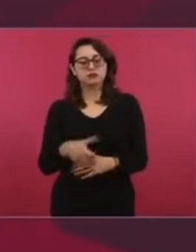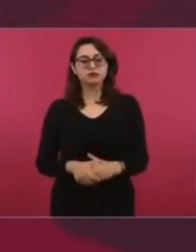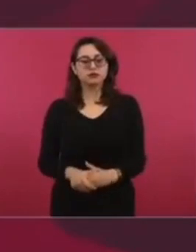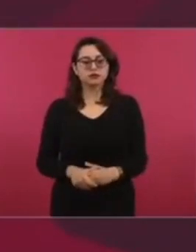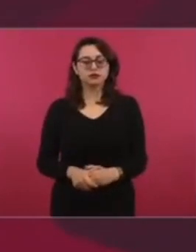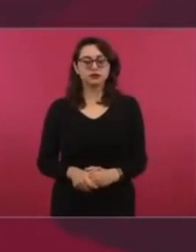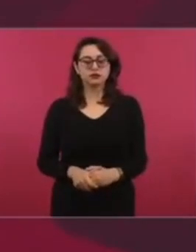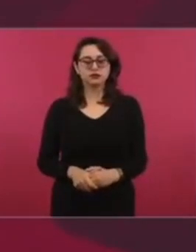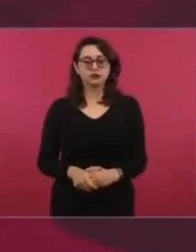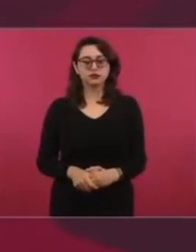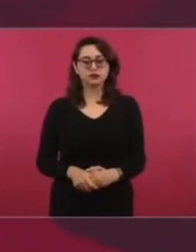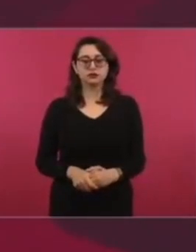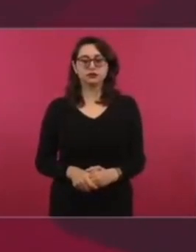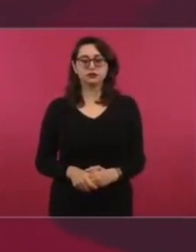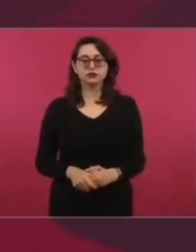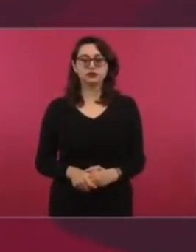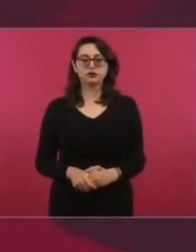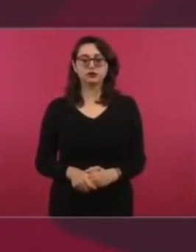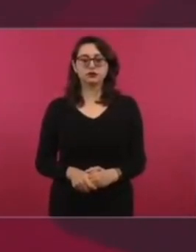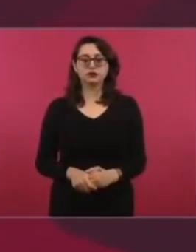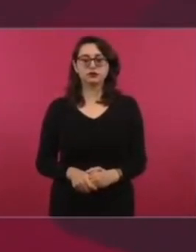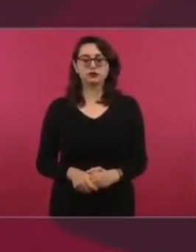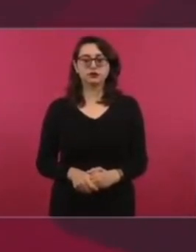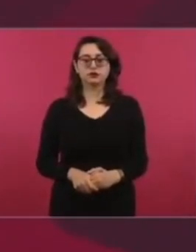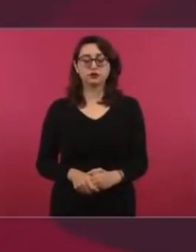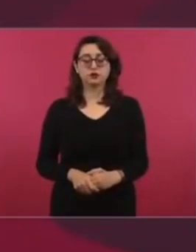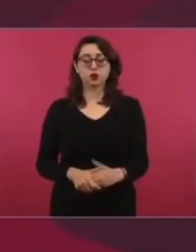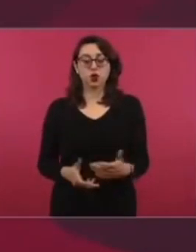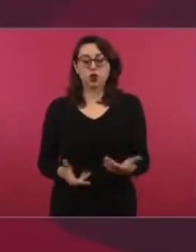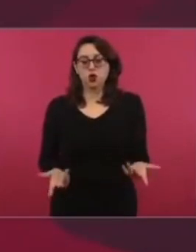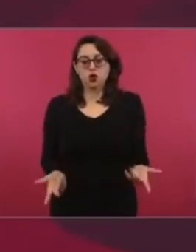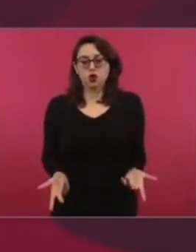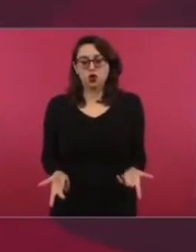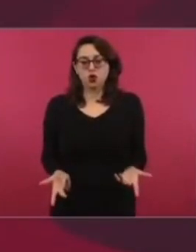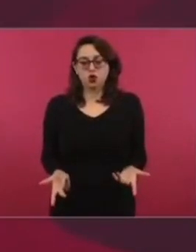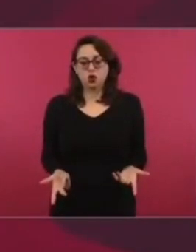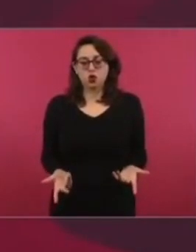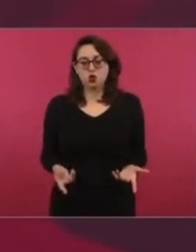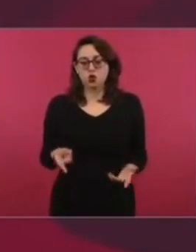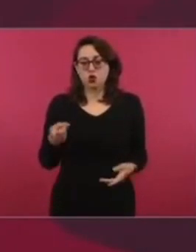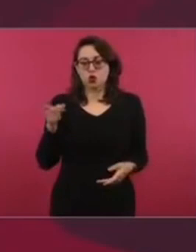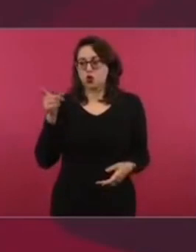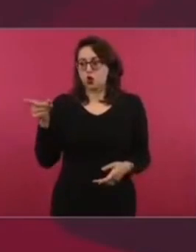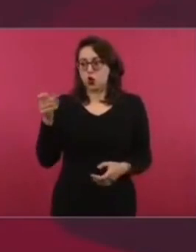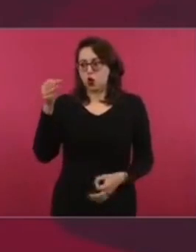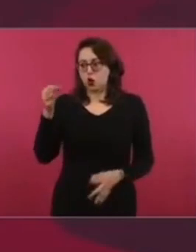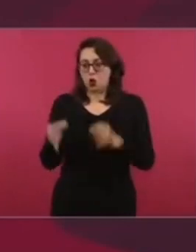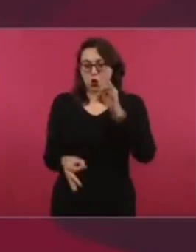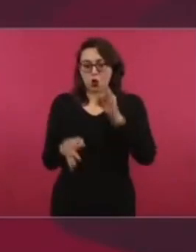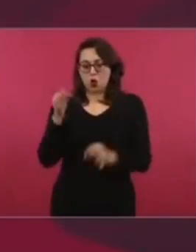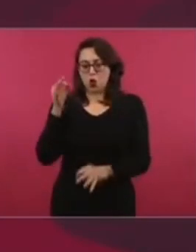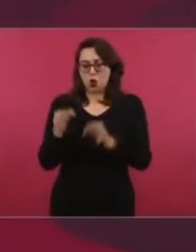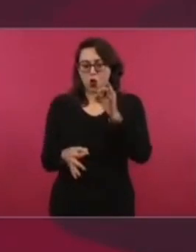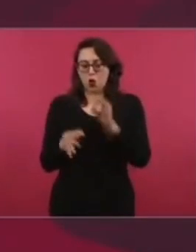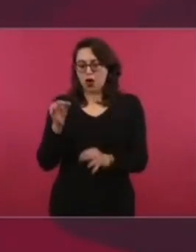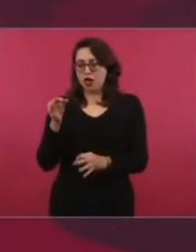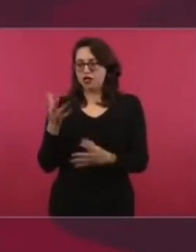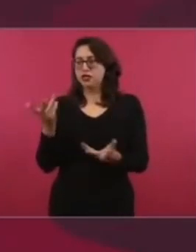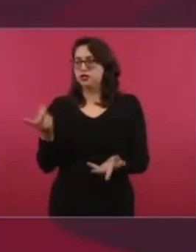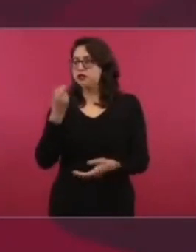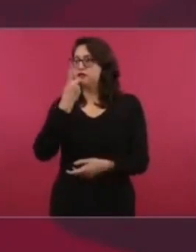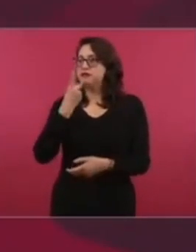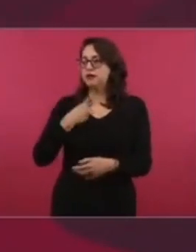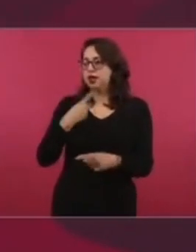que deban ya los jueces toda la razón al gobierno